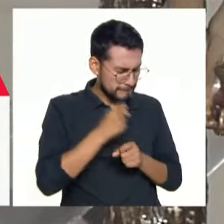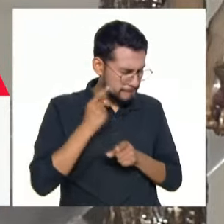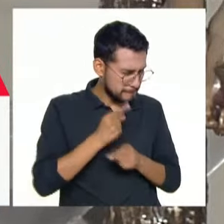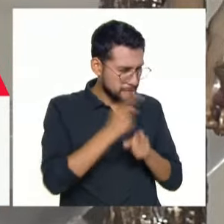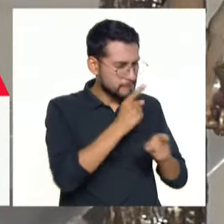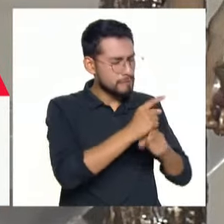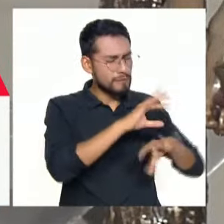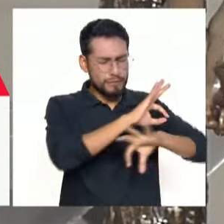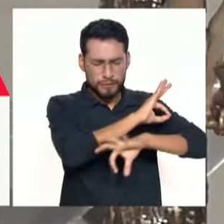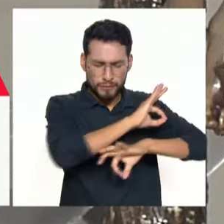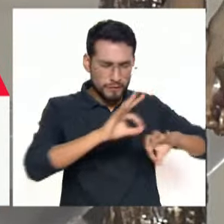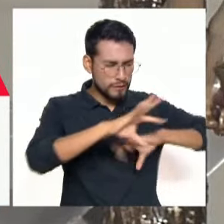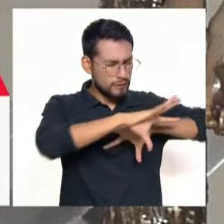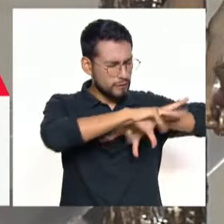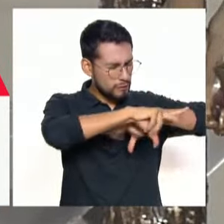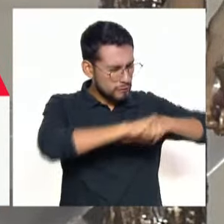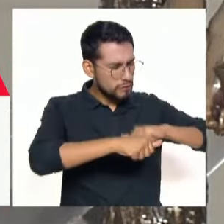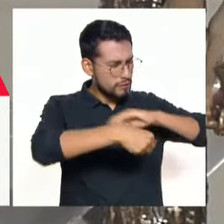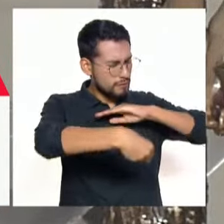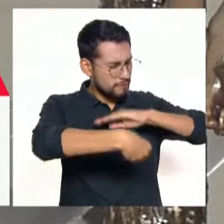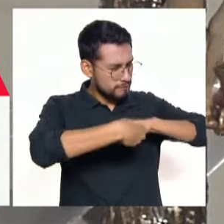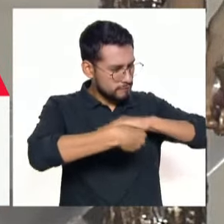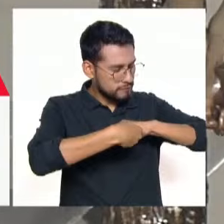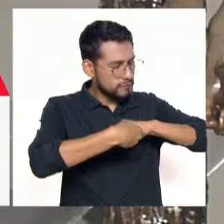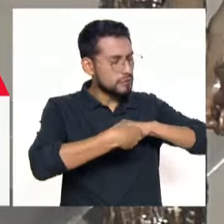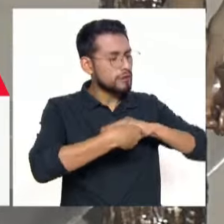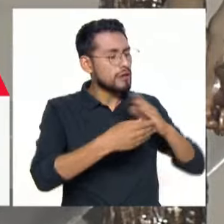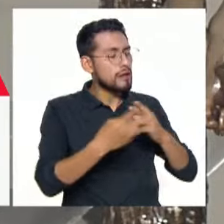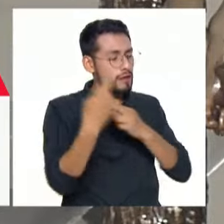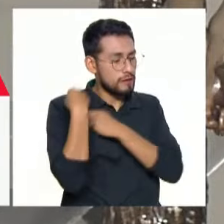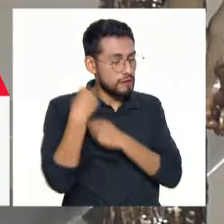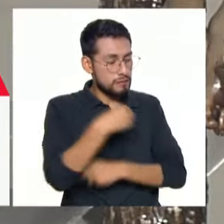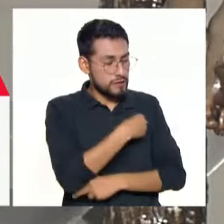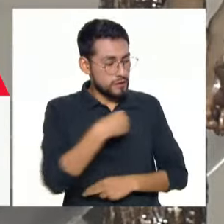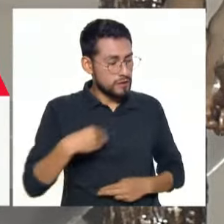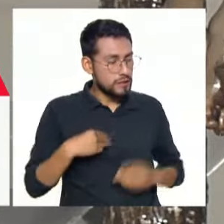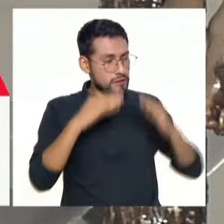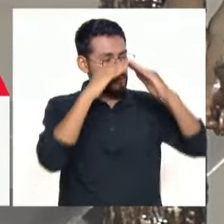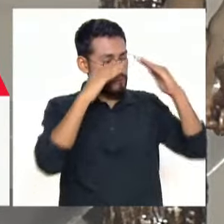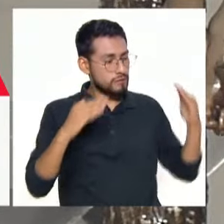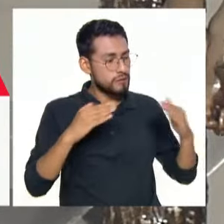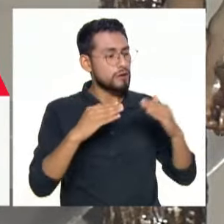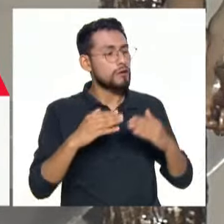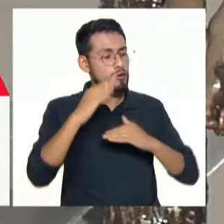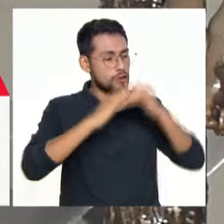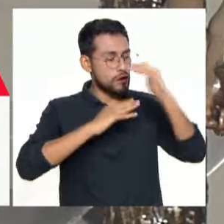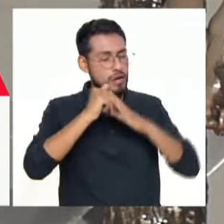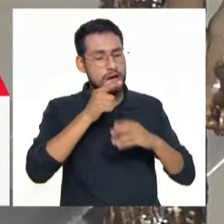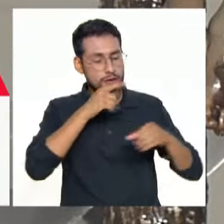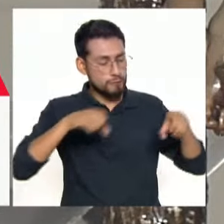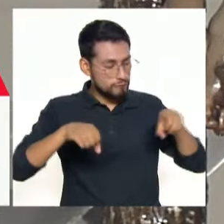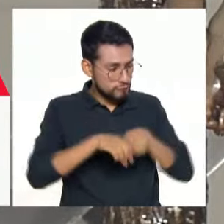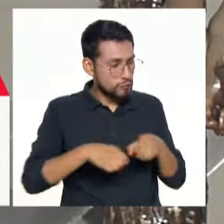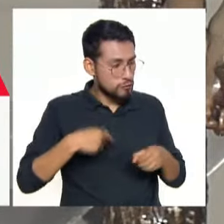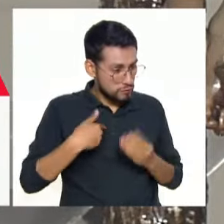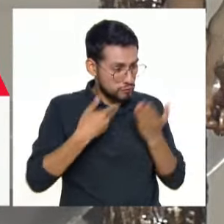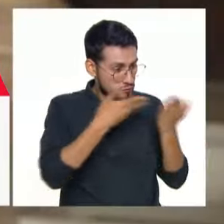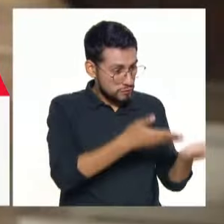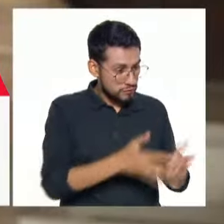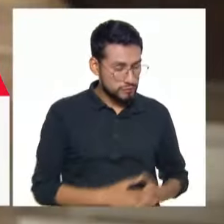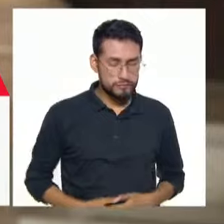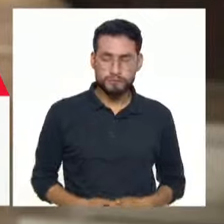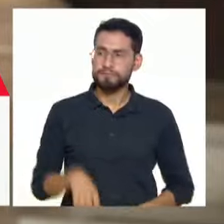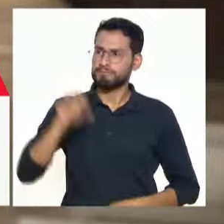fielmente, sin cometer actos de corrupción, el cargo de ministra de Vivienda, Construcción y Saneamiento que le